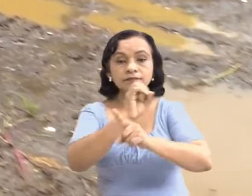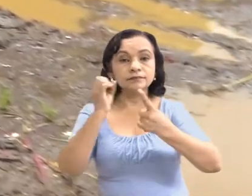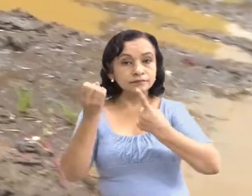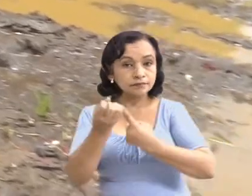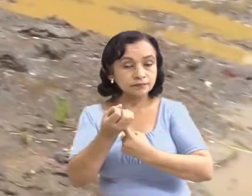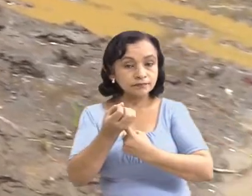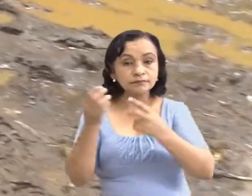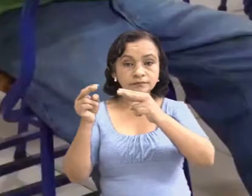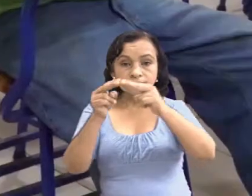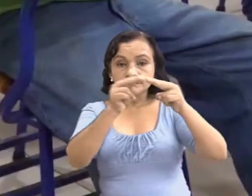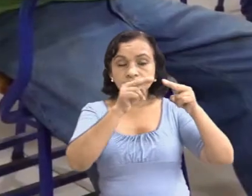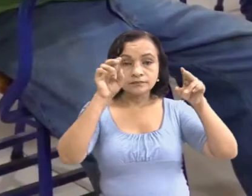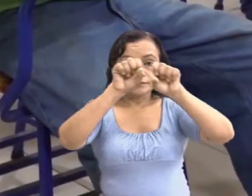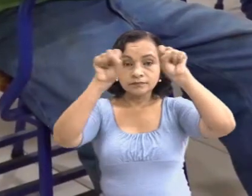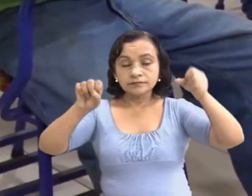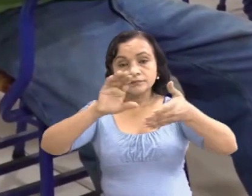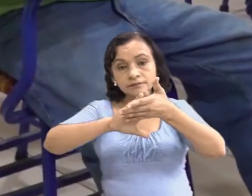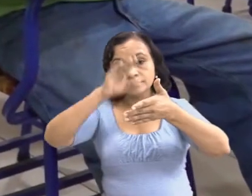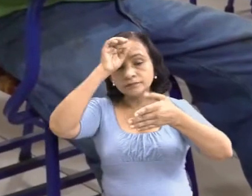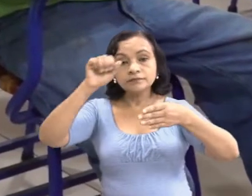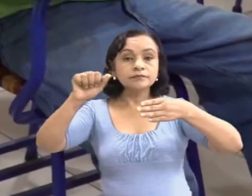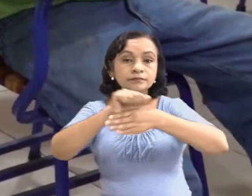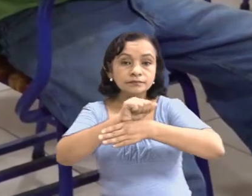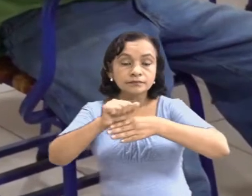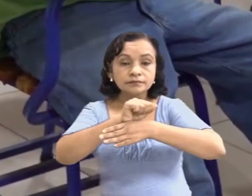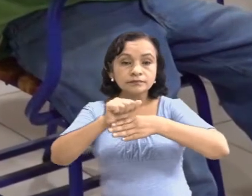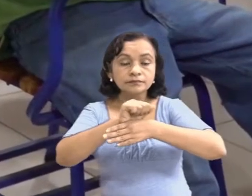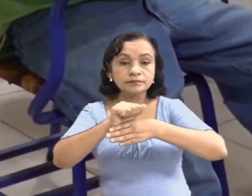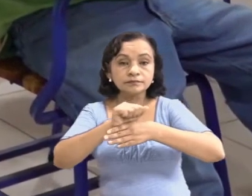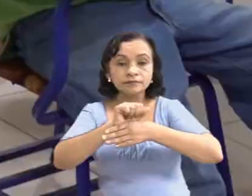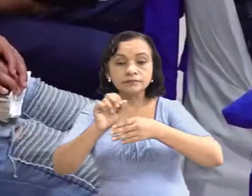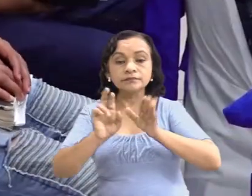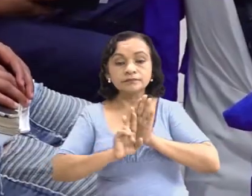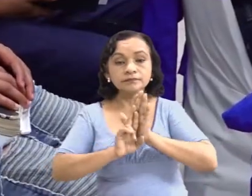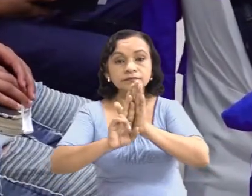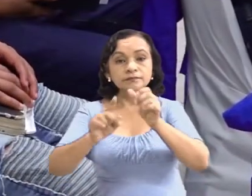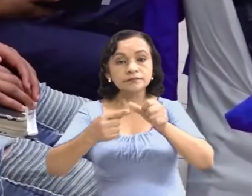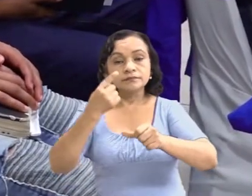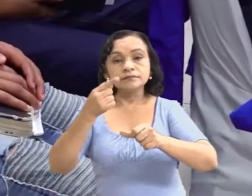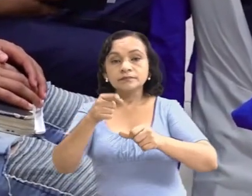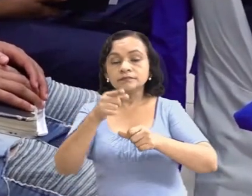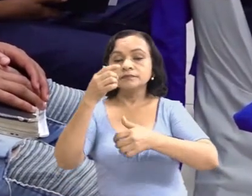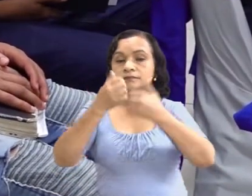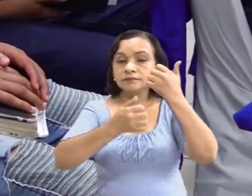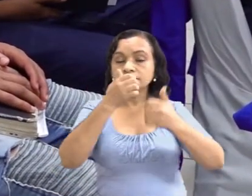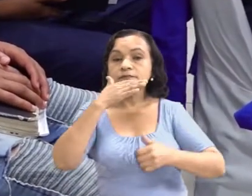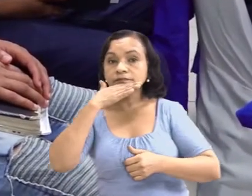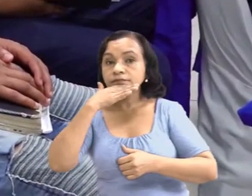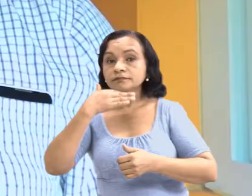de la organización, articulación, capacitación y preparación que brindan esa primera respuesta al momento de